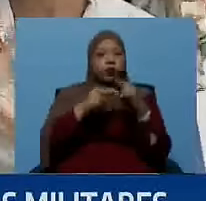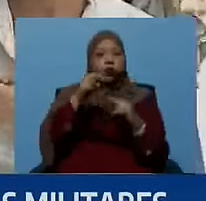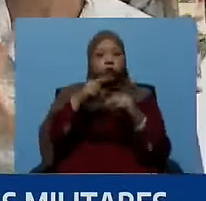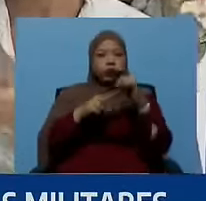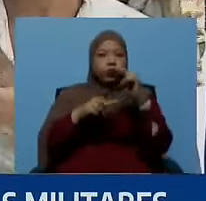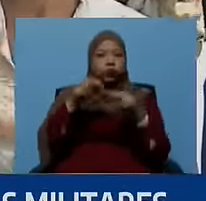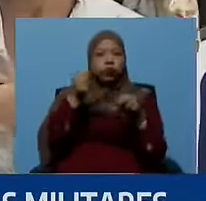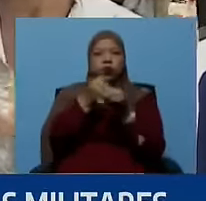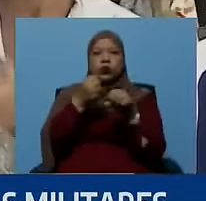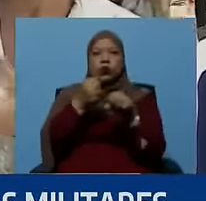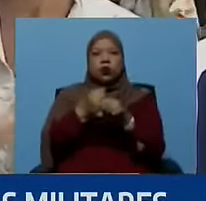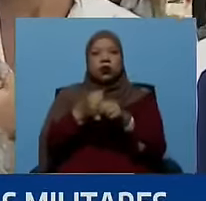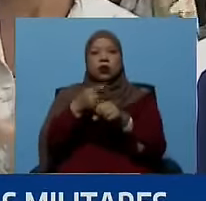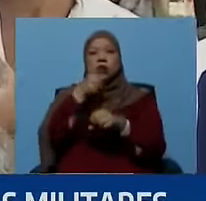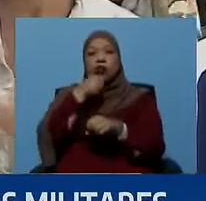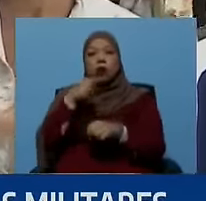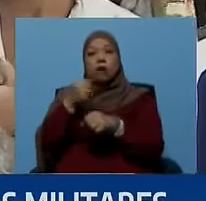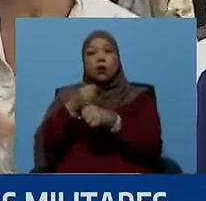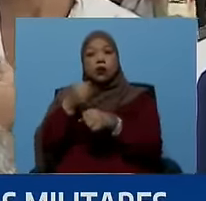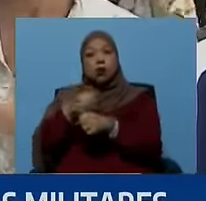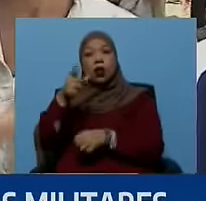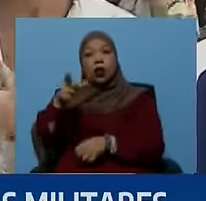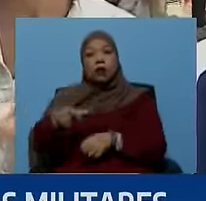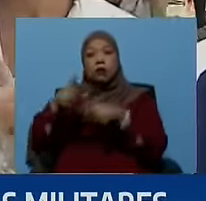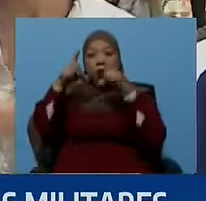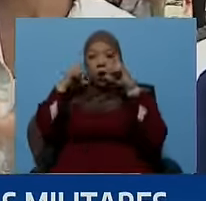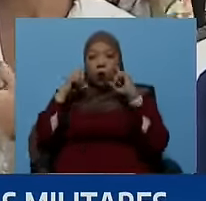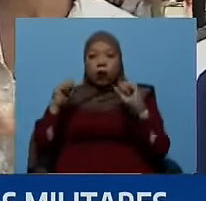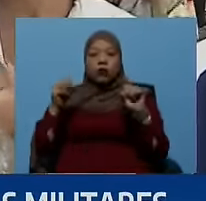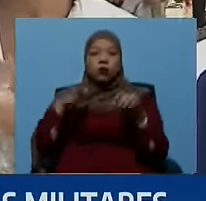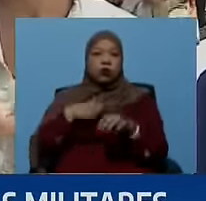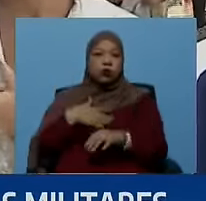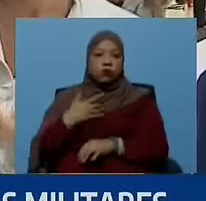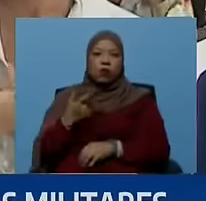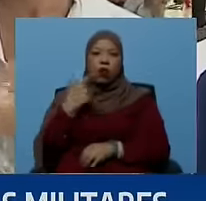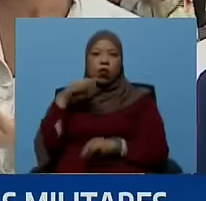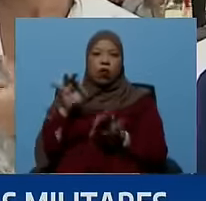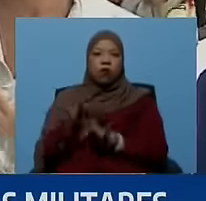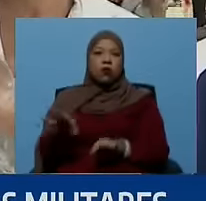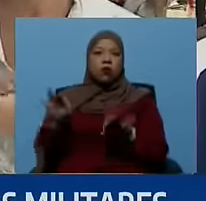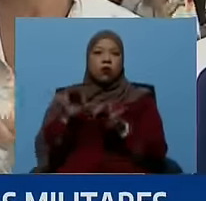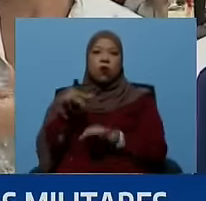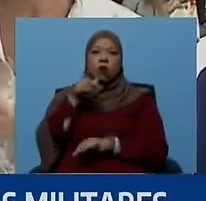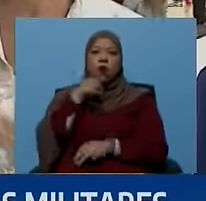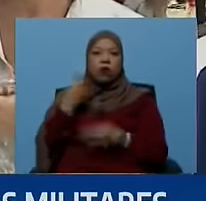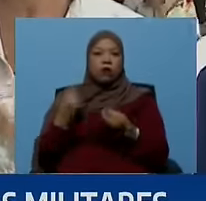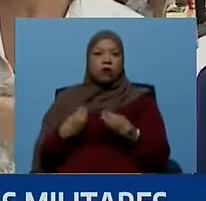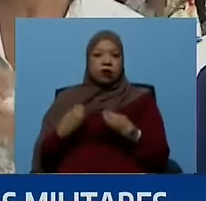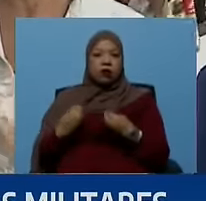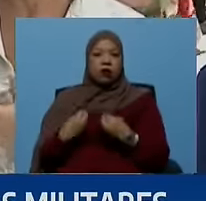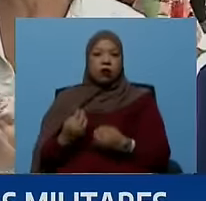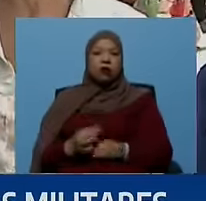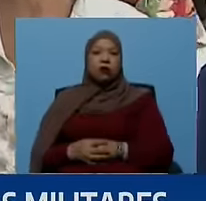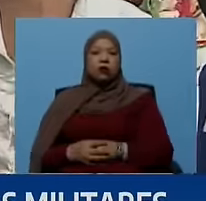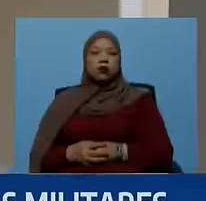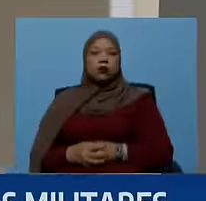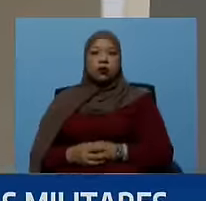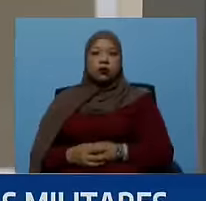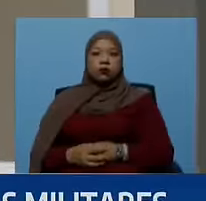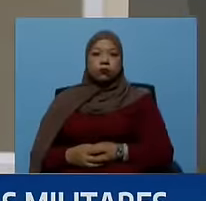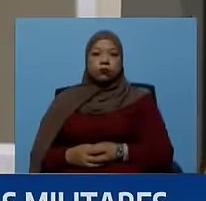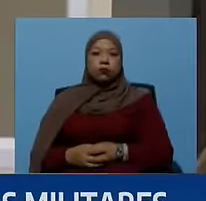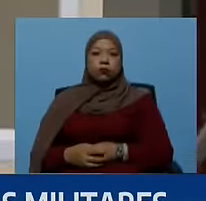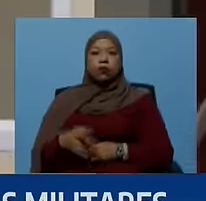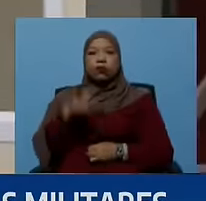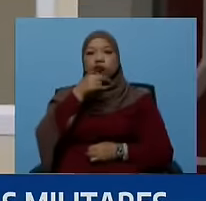todo sin clase Obrera no hay vida sin